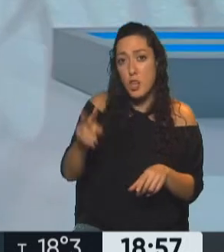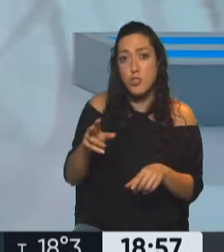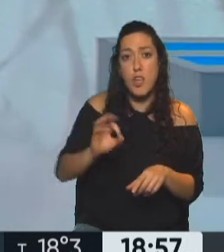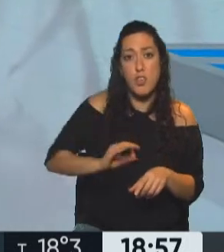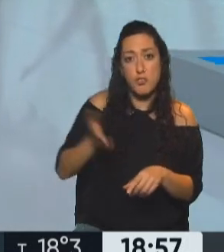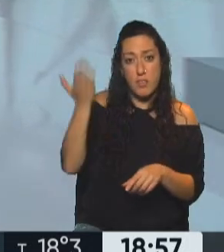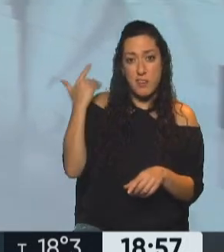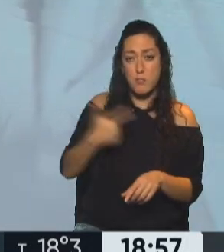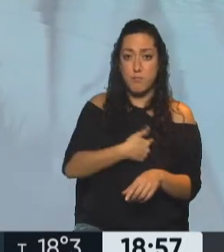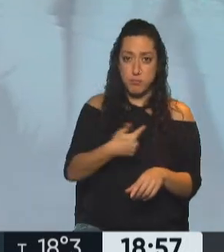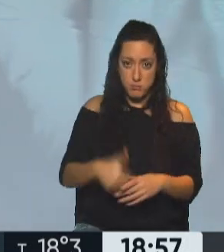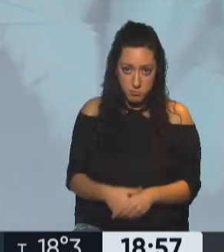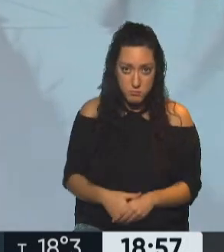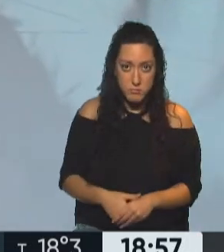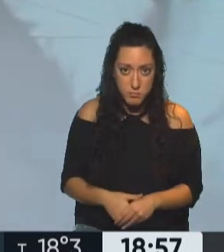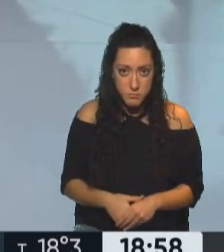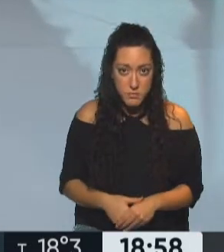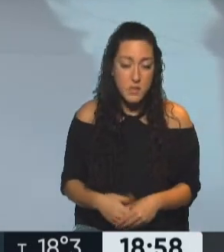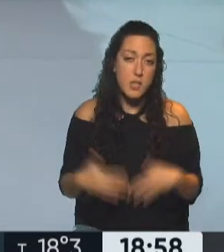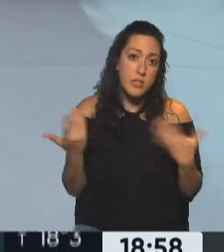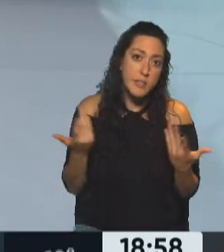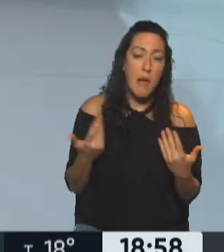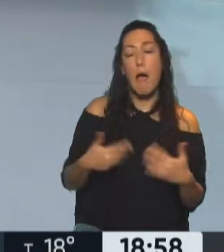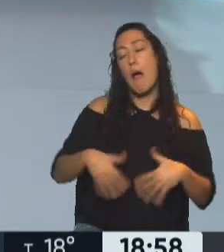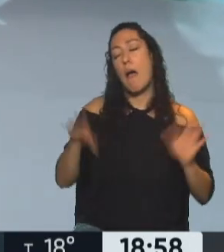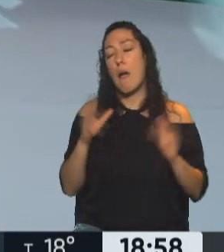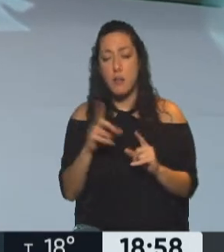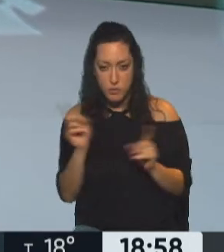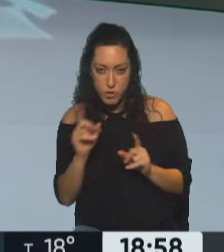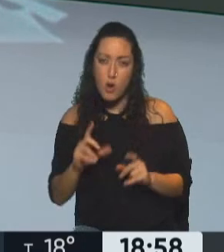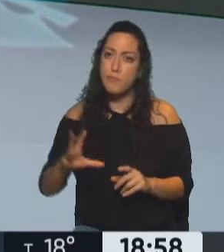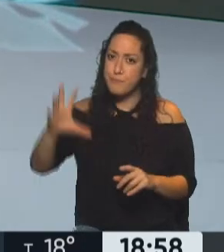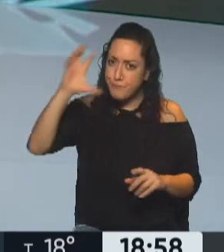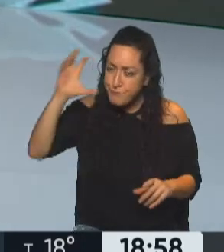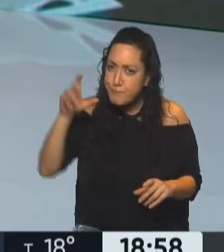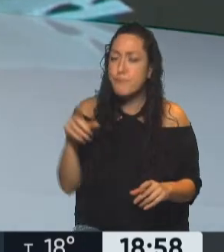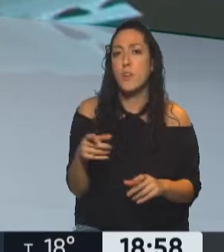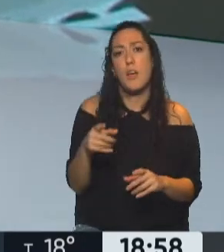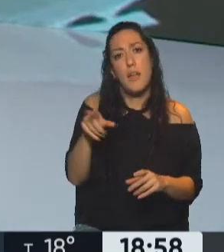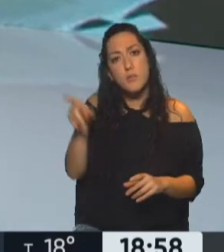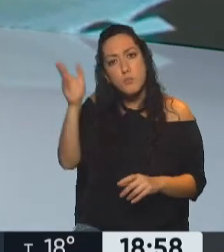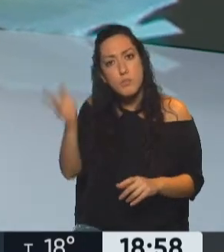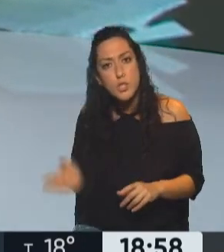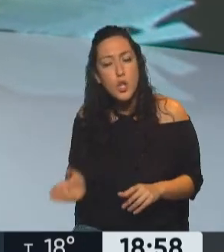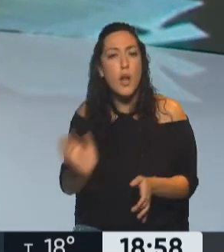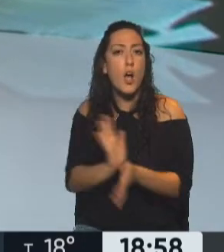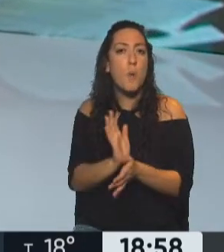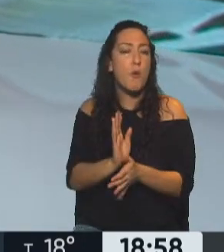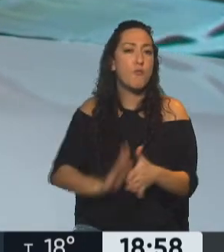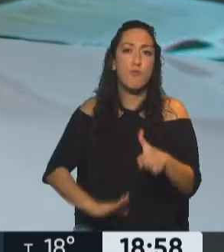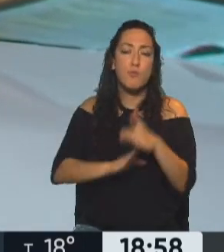vida no queríamos pasar de largo sin recordarlo sin que sea un guía fundamental